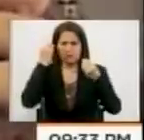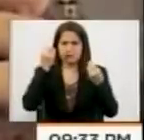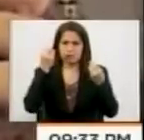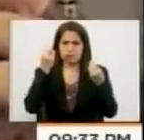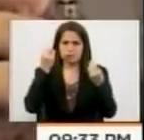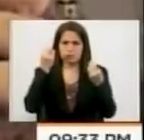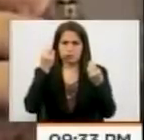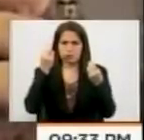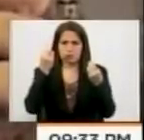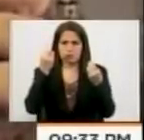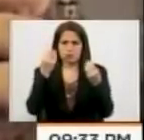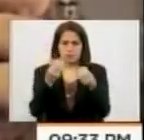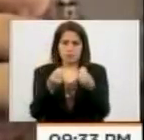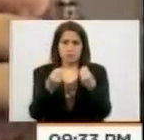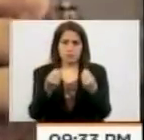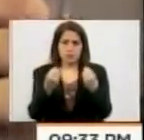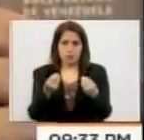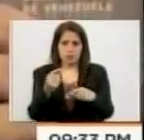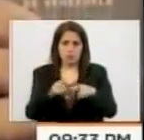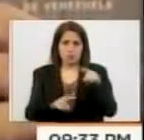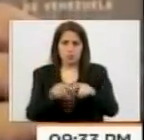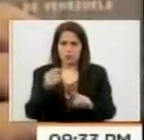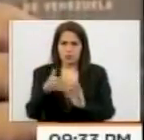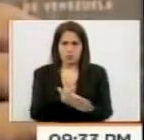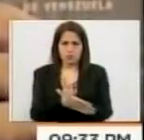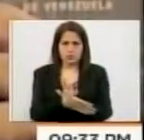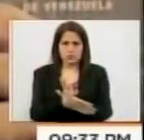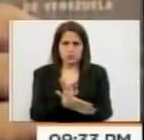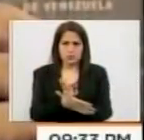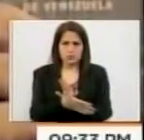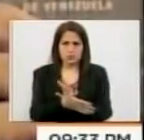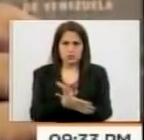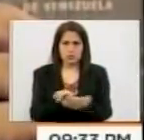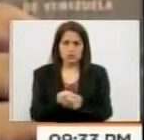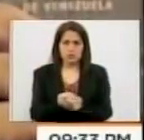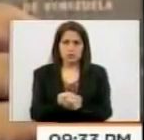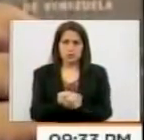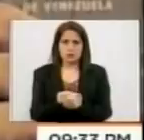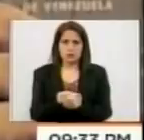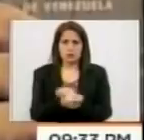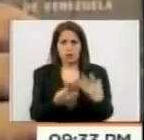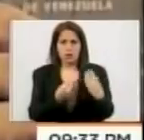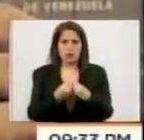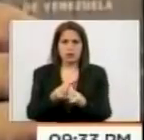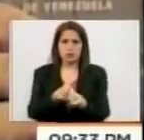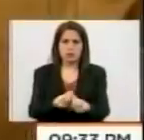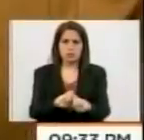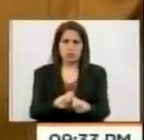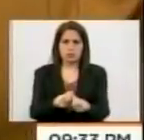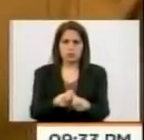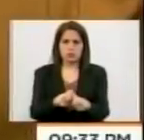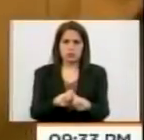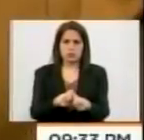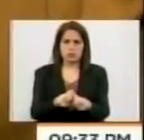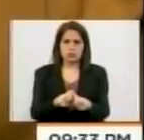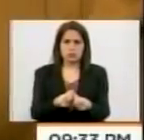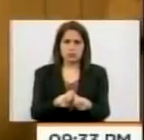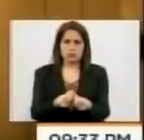cubrir. Vamos a tratar de poner nuestro mayor esfuerzo y el acompañamiento de cada uno